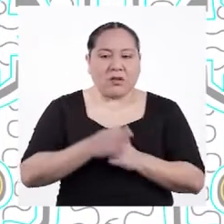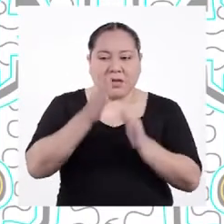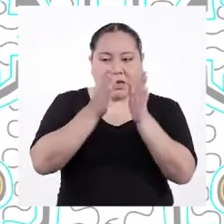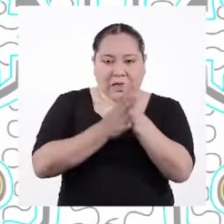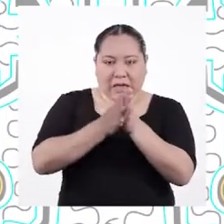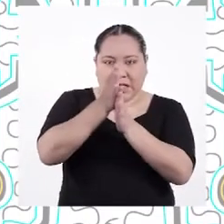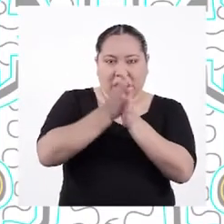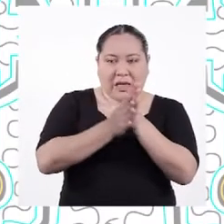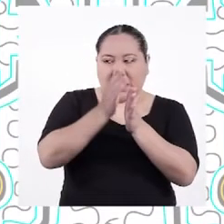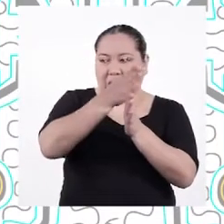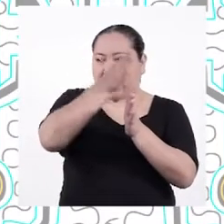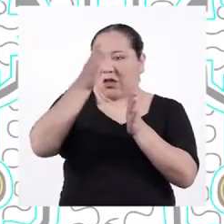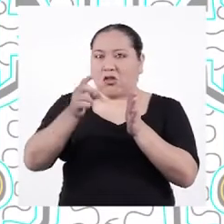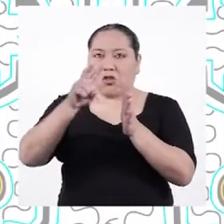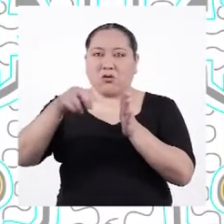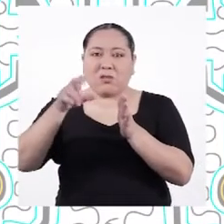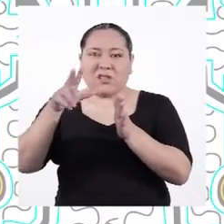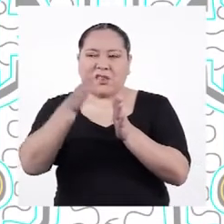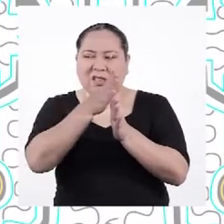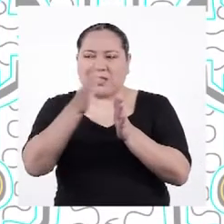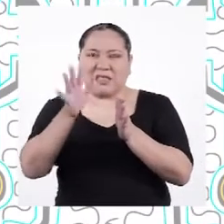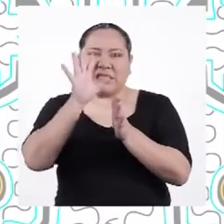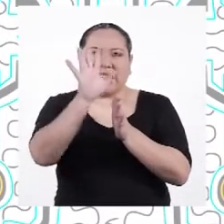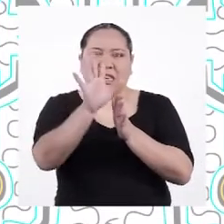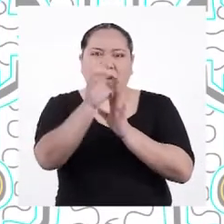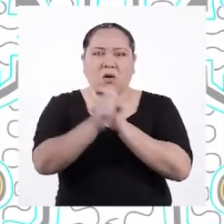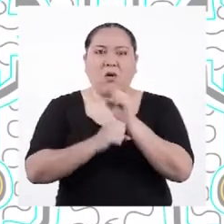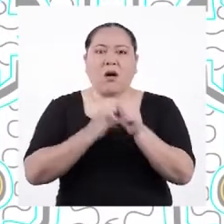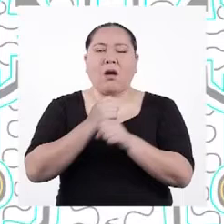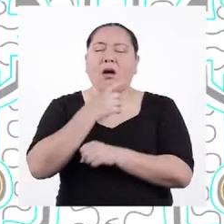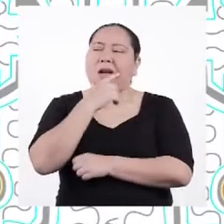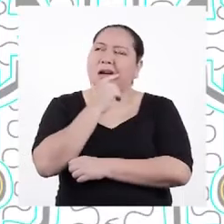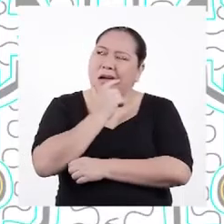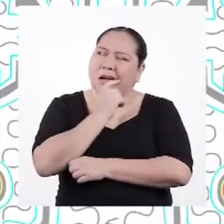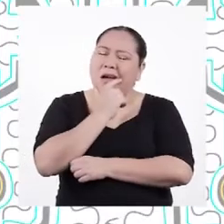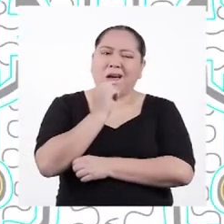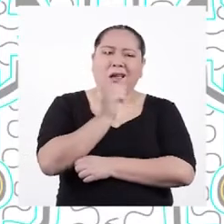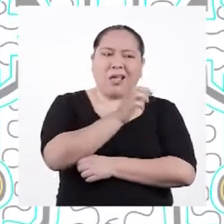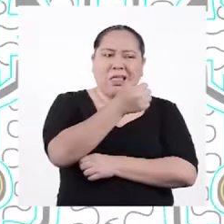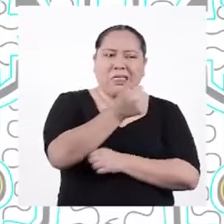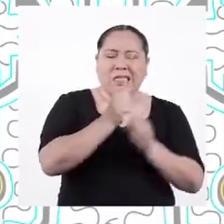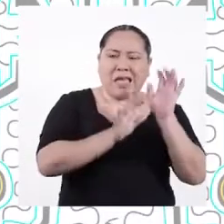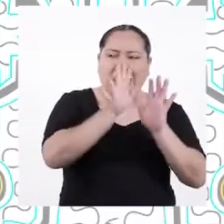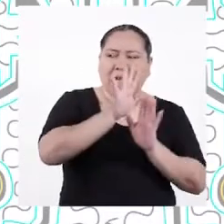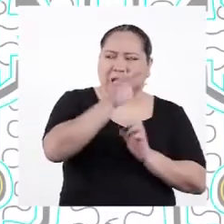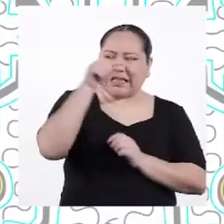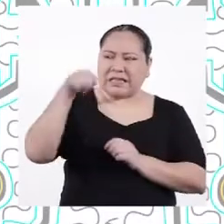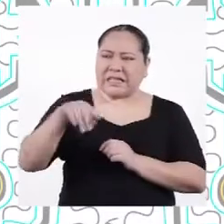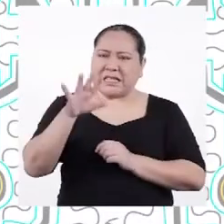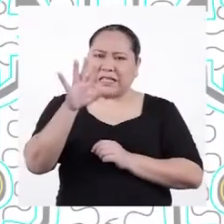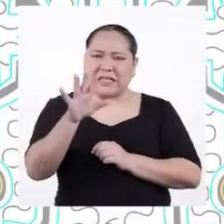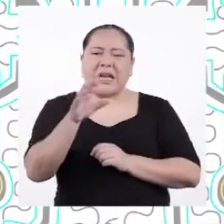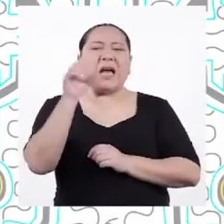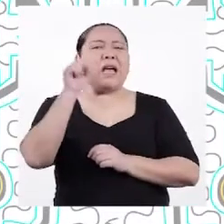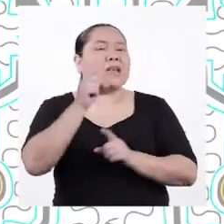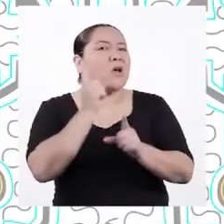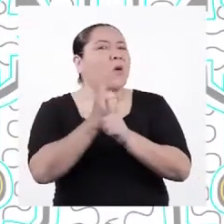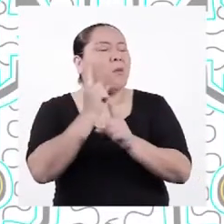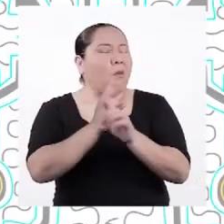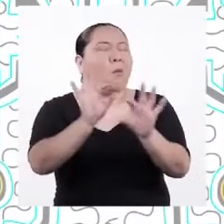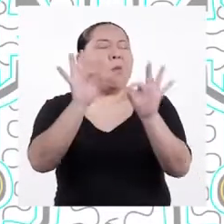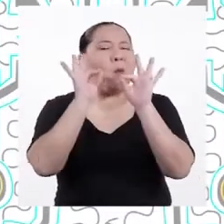1998 y el 2003 solo hay 5. ¡Qué buena observación, Carmen! Efectivamente, muy